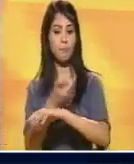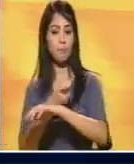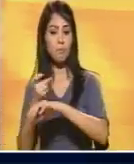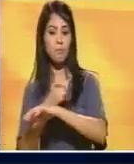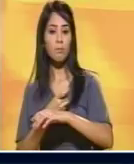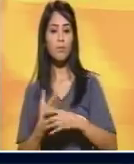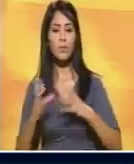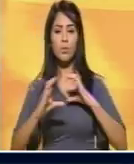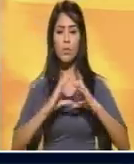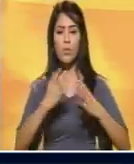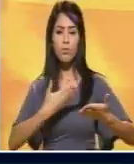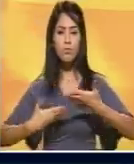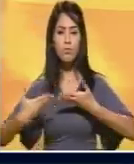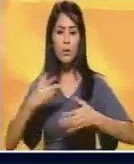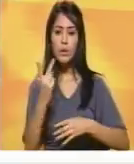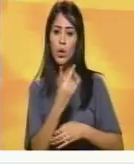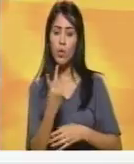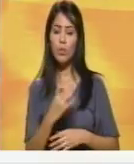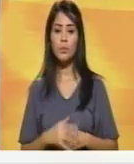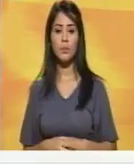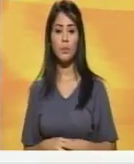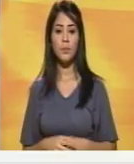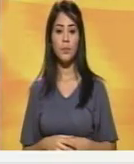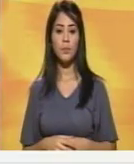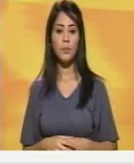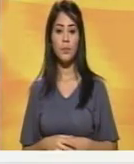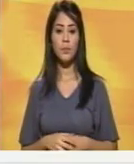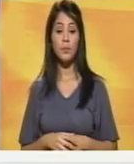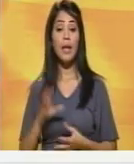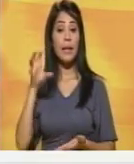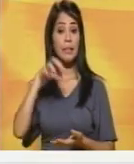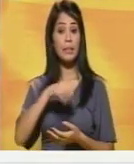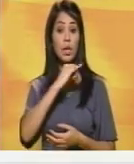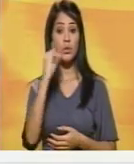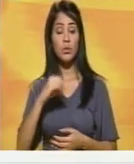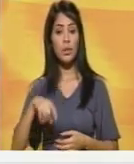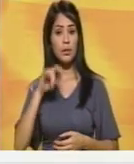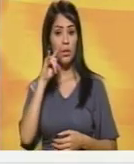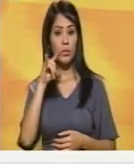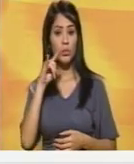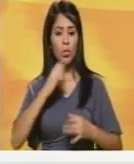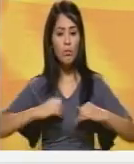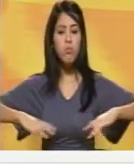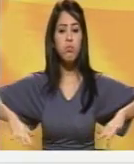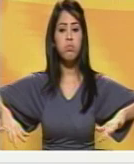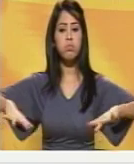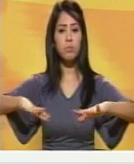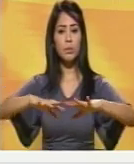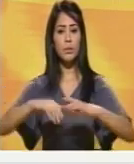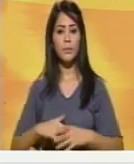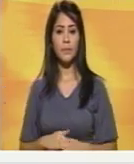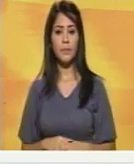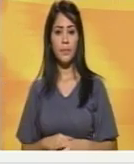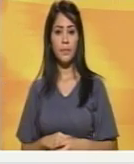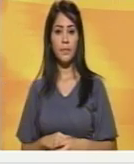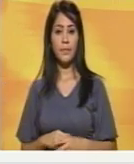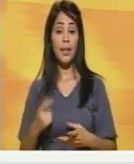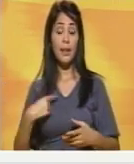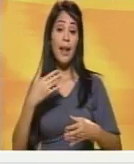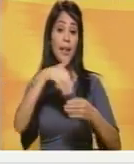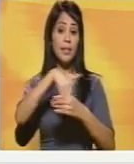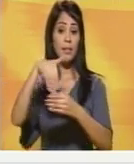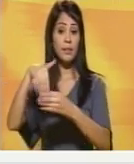la convivencia entre ambos sectores. En el estado Zulia, este lunes se dio inicio al despliegue del Plan República de cara a las elecciones